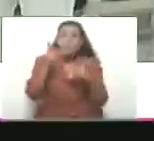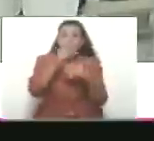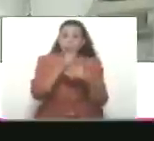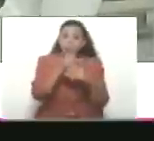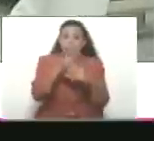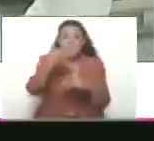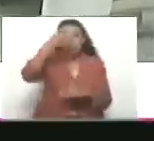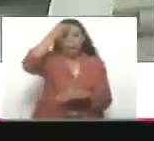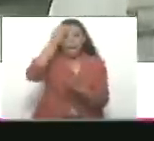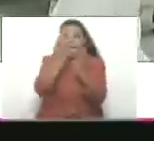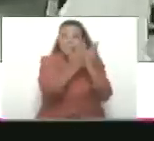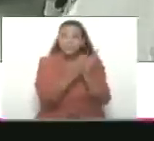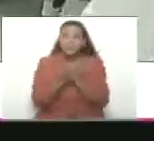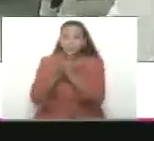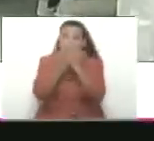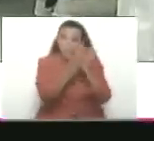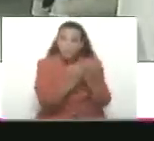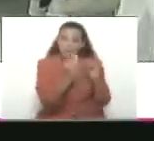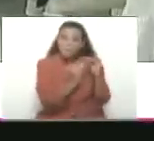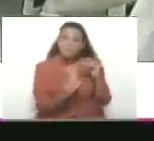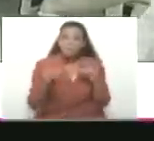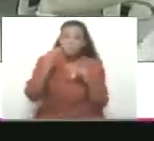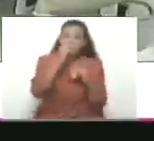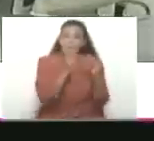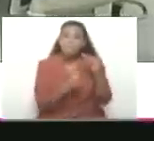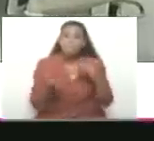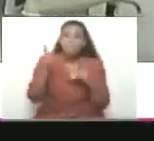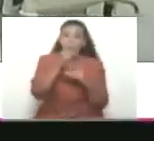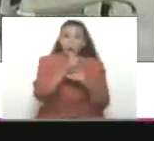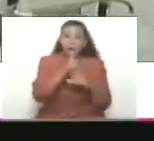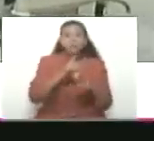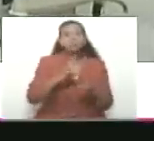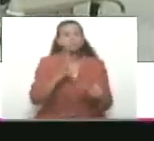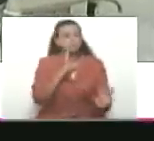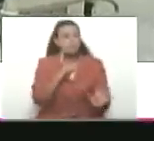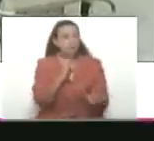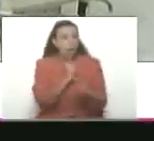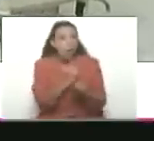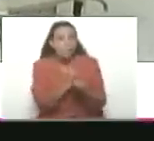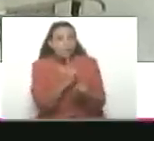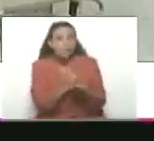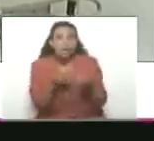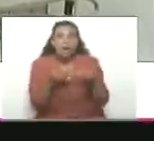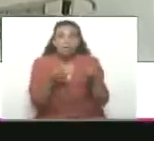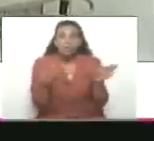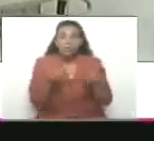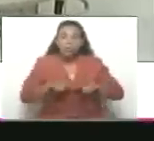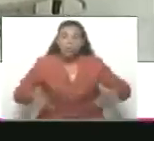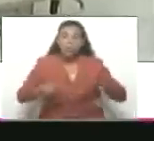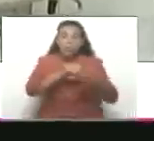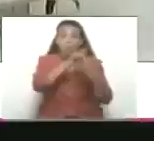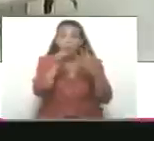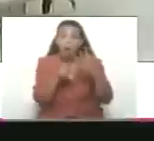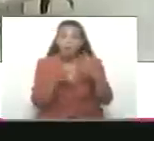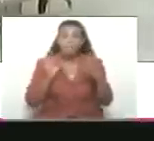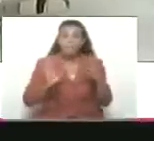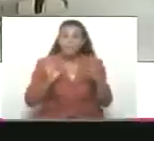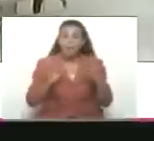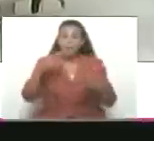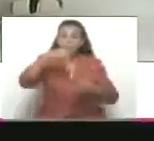a este hospital drct José Gregorio Hernández para que concursen y se apertur estas cuatro